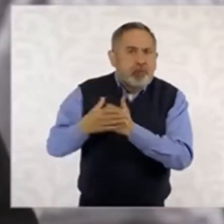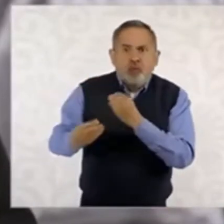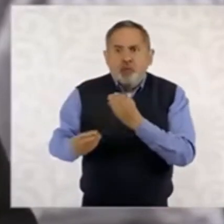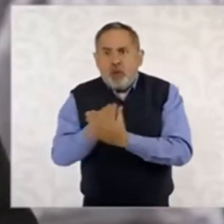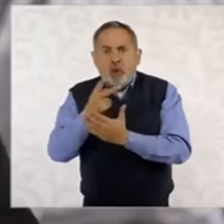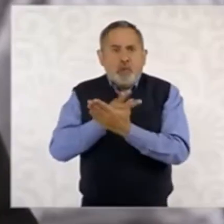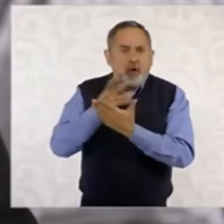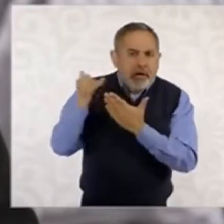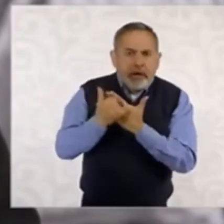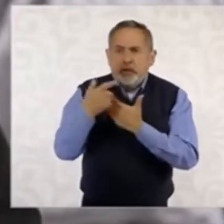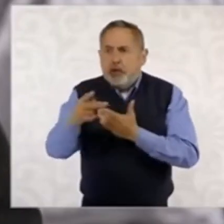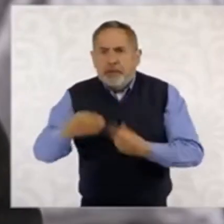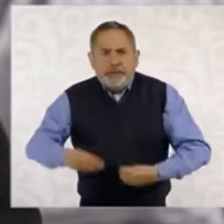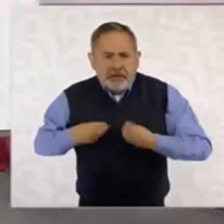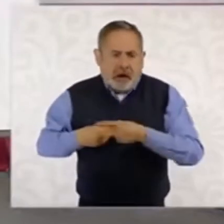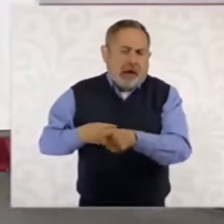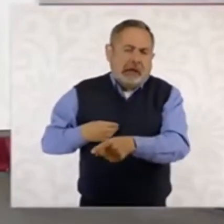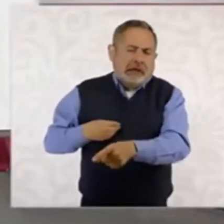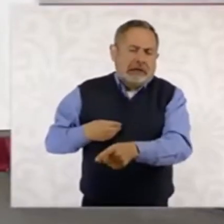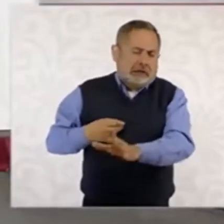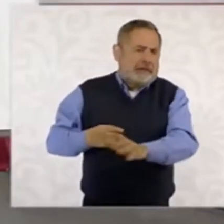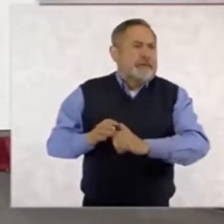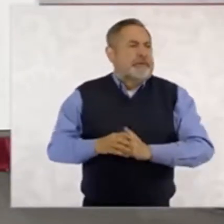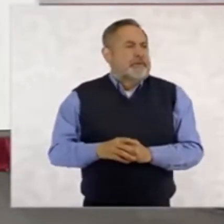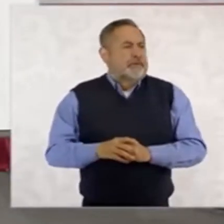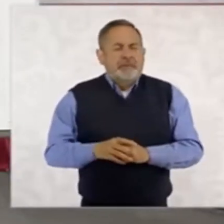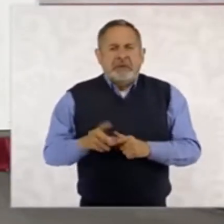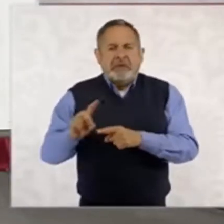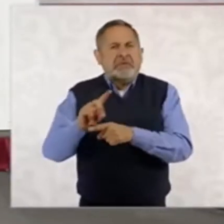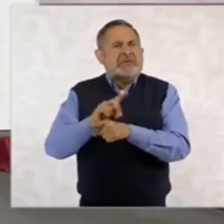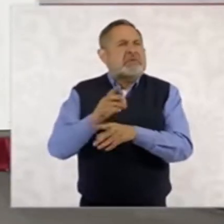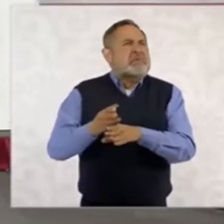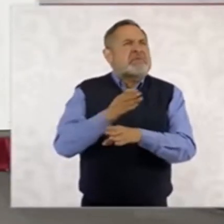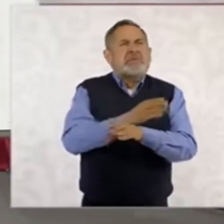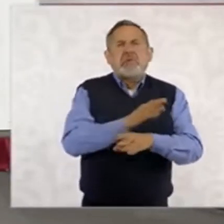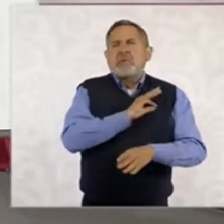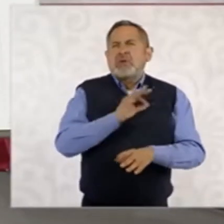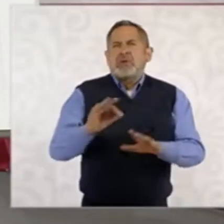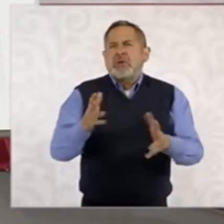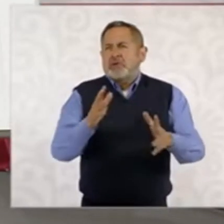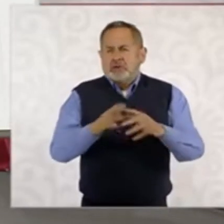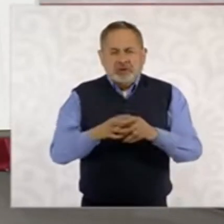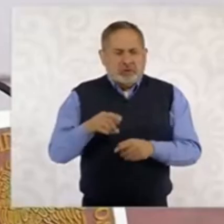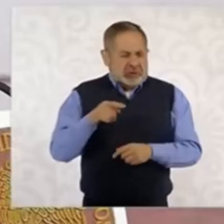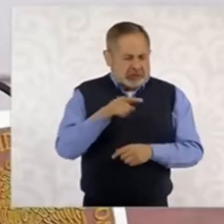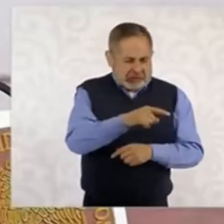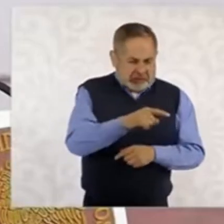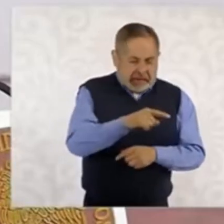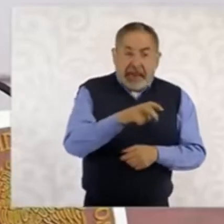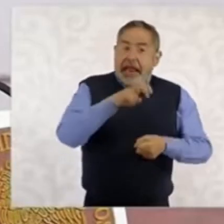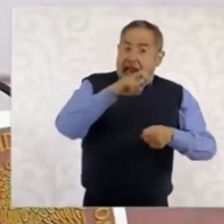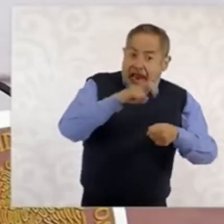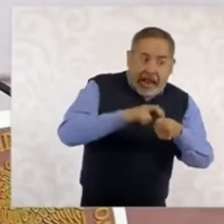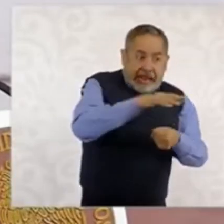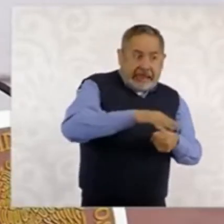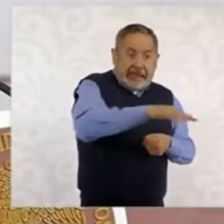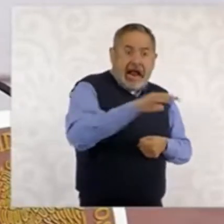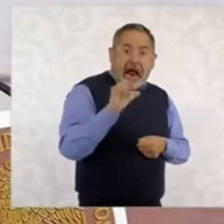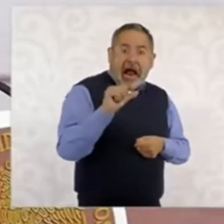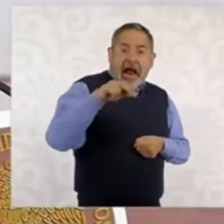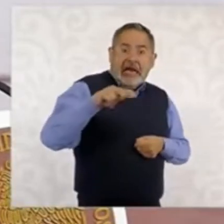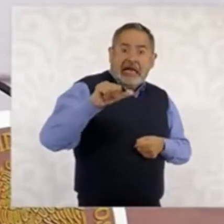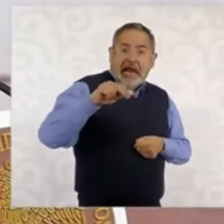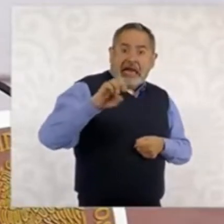de vida. Desde hace unos días, allá directamente en Cananea,